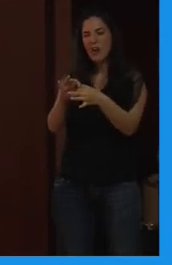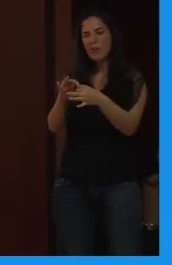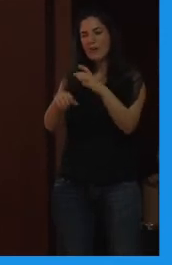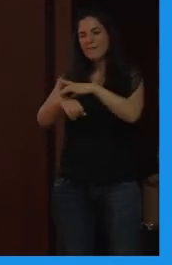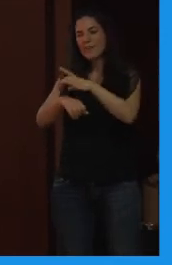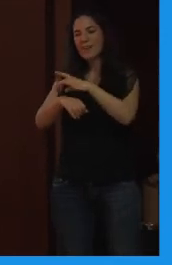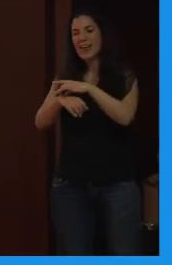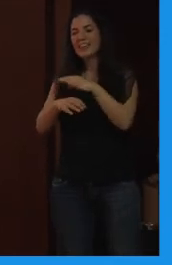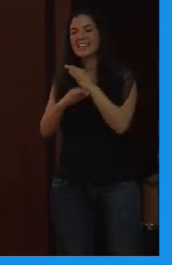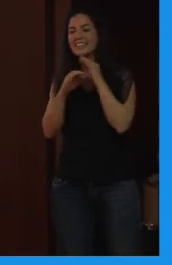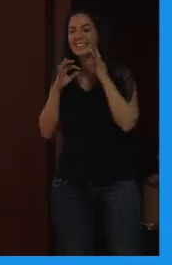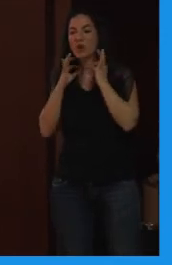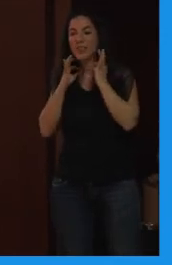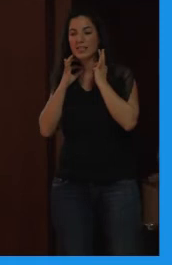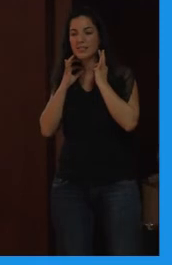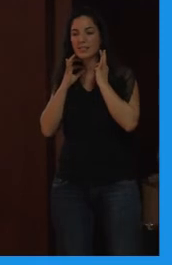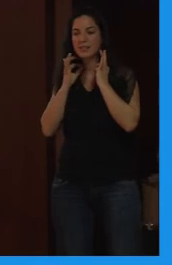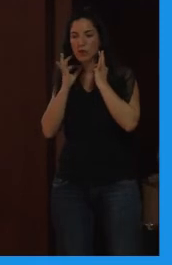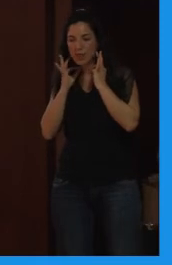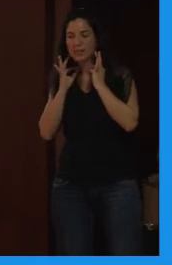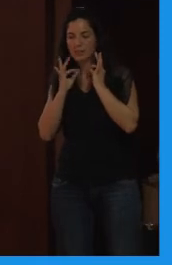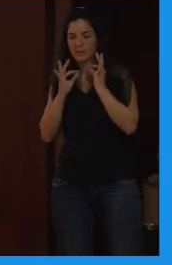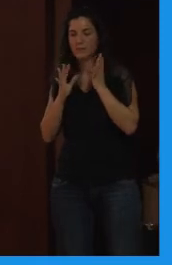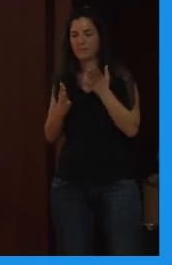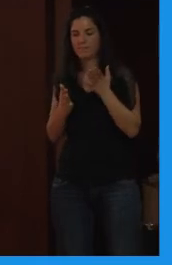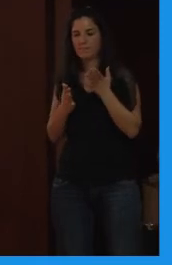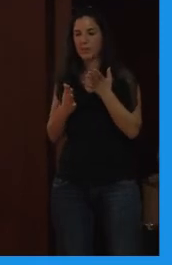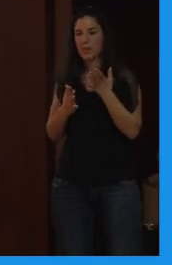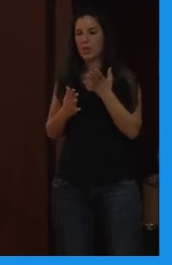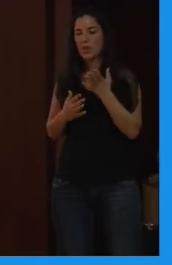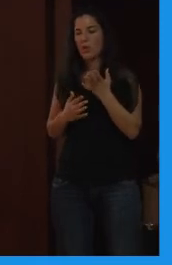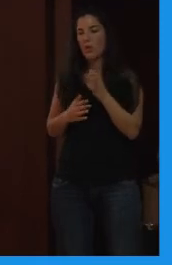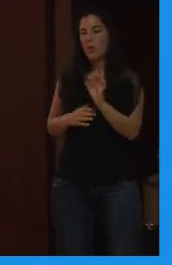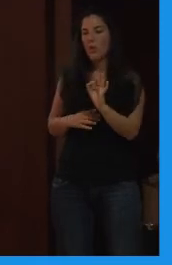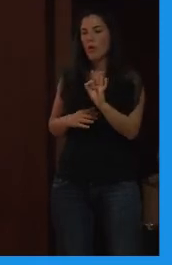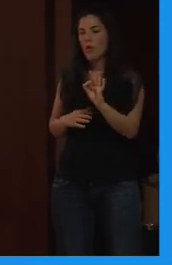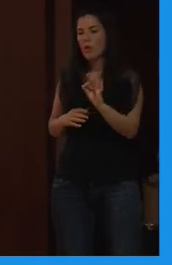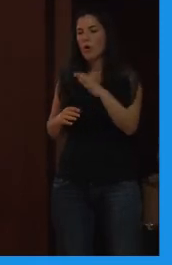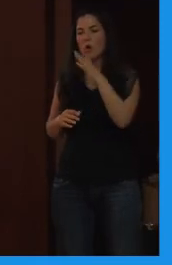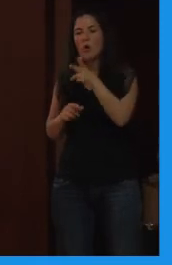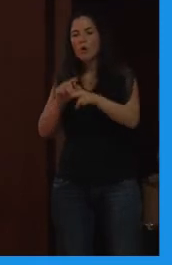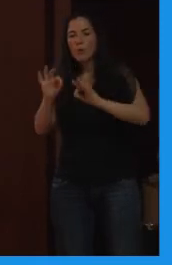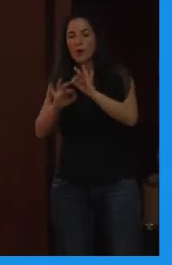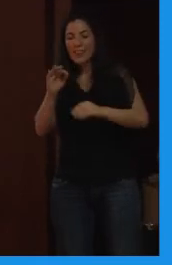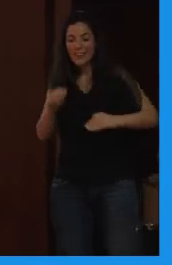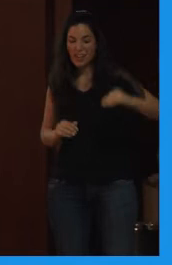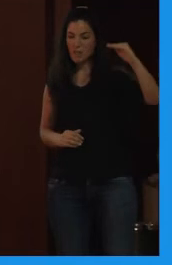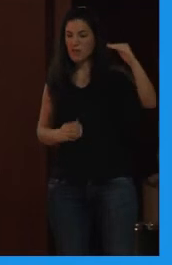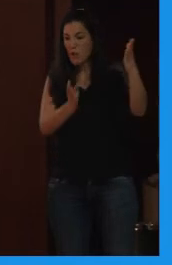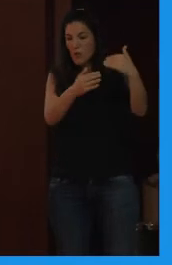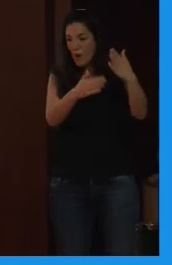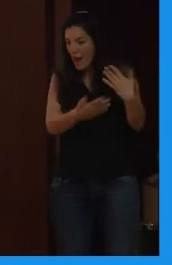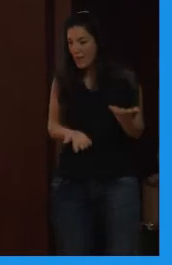insuficiencia suprarrenal y no tener corticoides, y sería no tener hormona de crecimiento. Generalmente